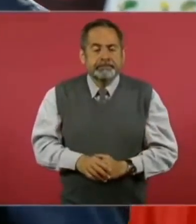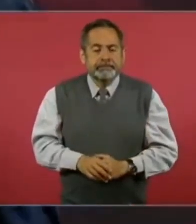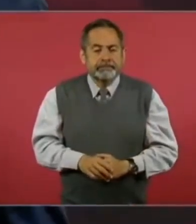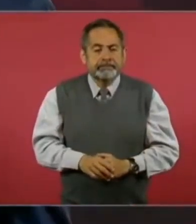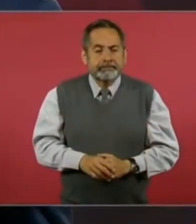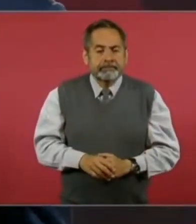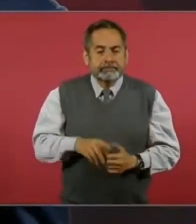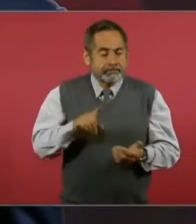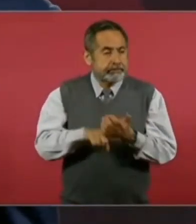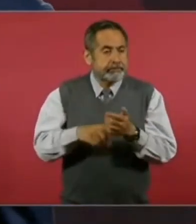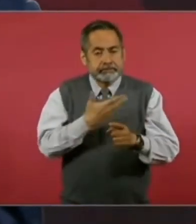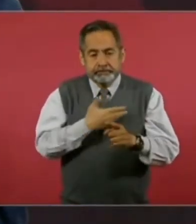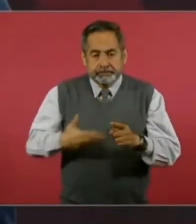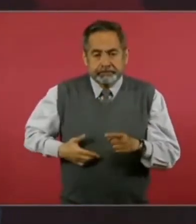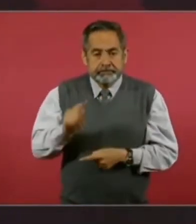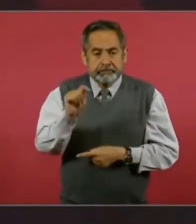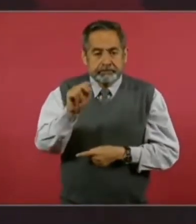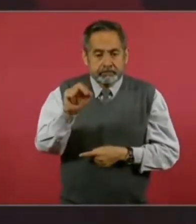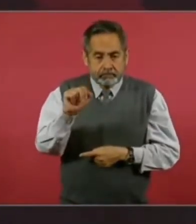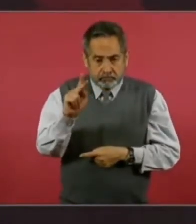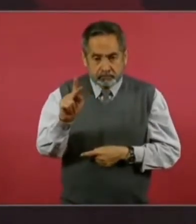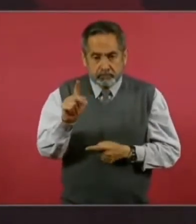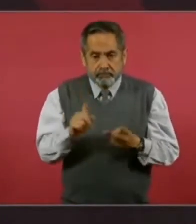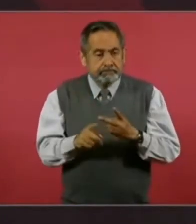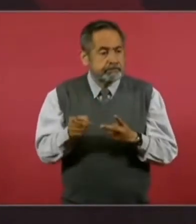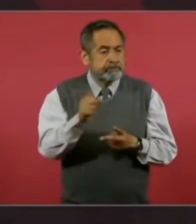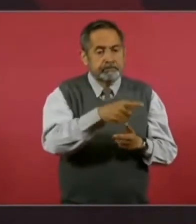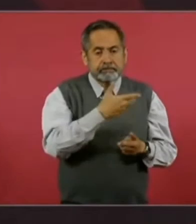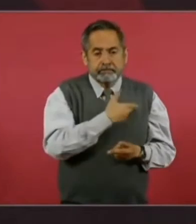el presidente Trump y el presidente Biden